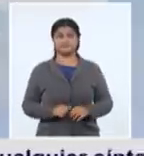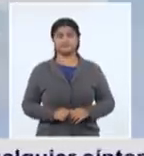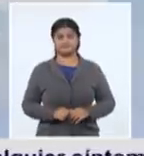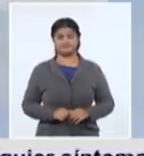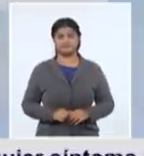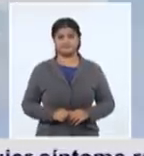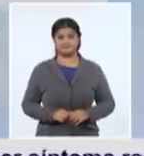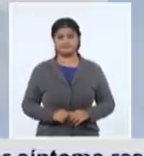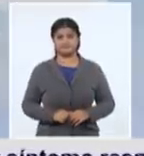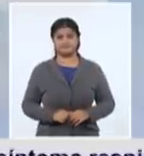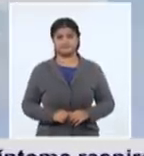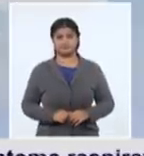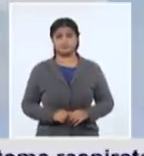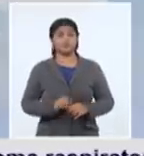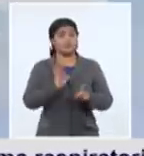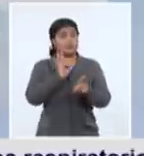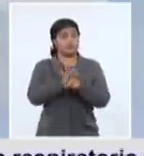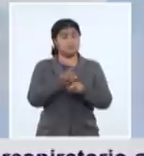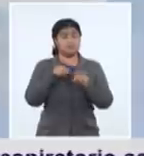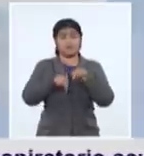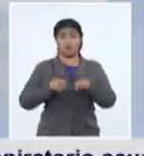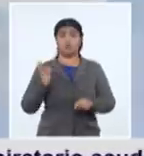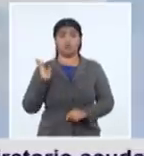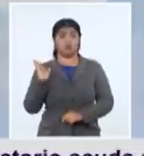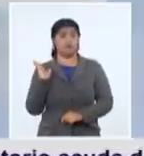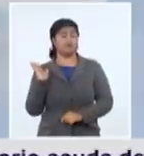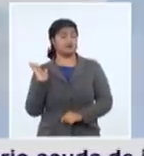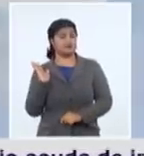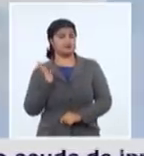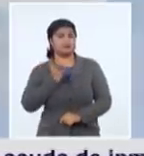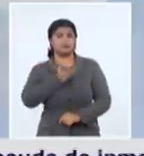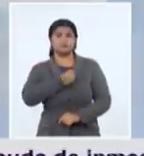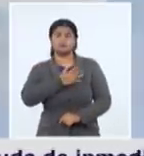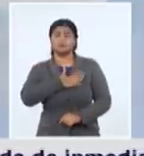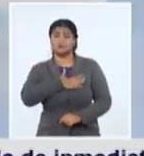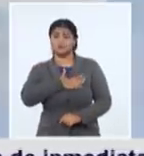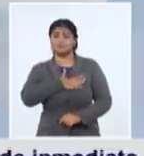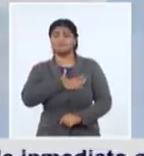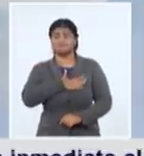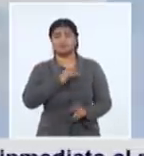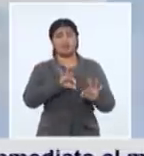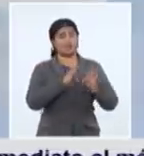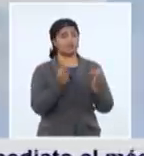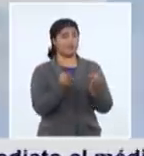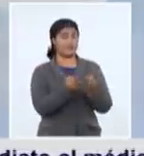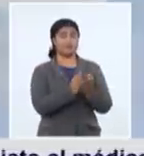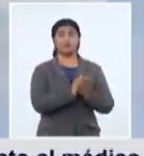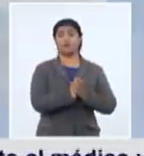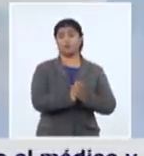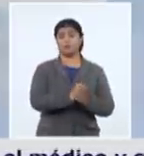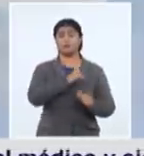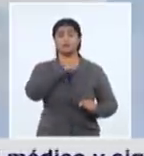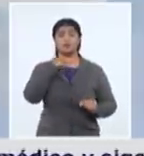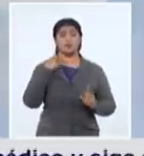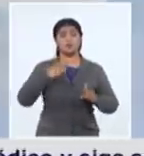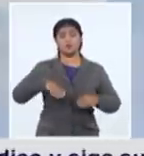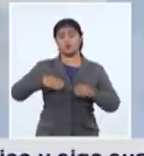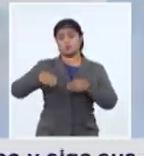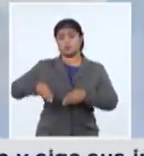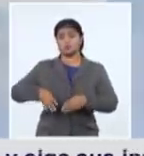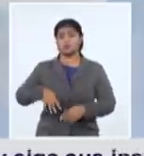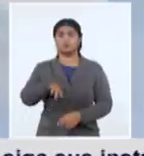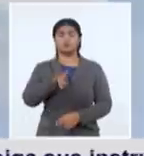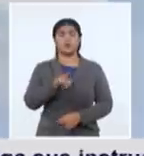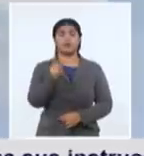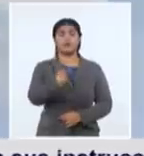al inicio de la conferencia, reiteramos condolencias a familiares y amistades por el fallecimiento de 9 personas